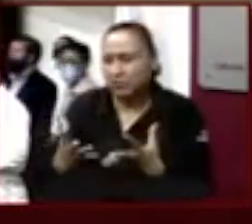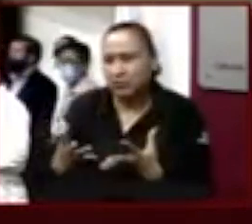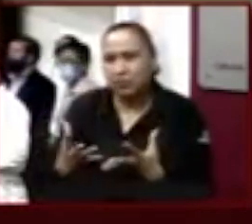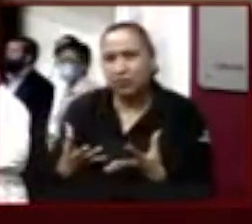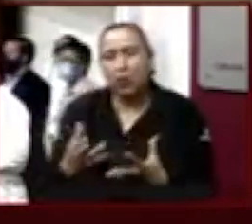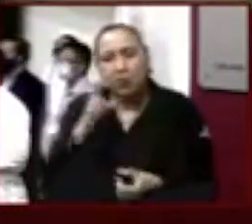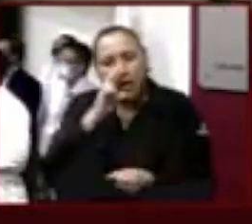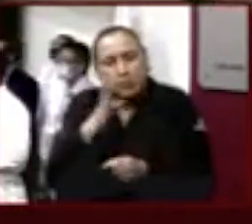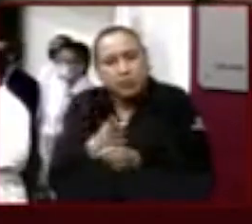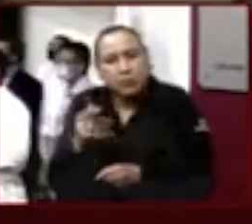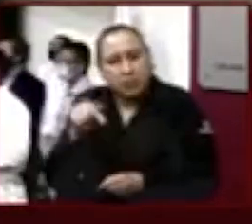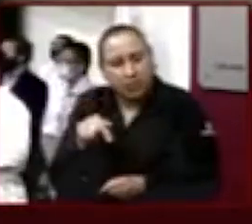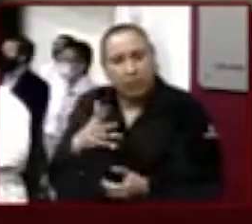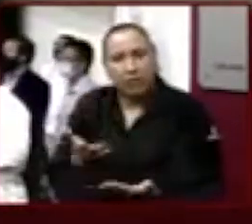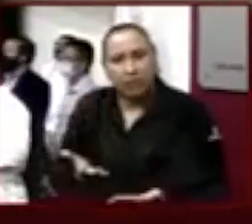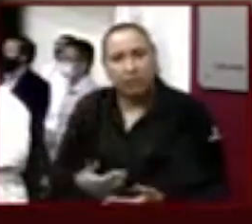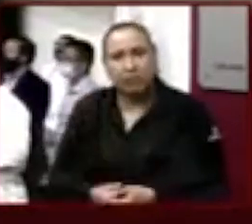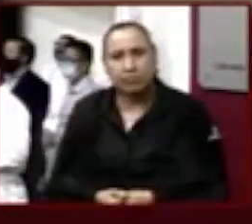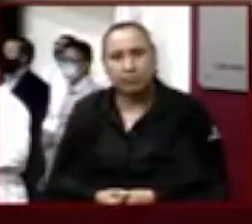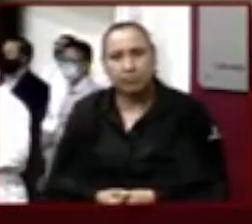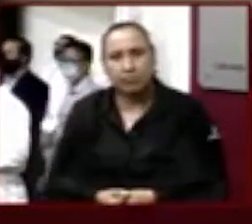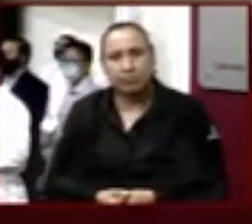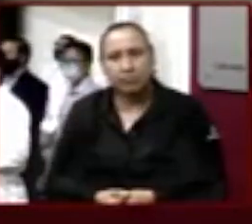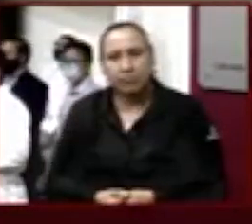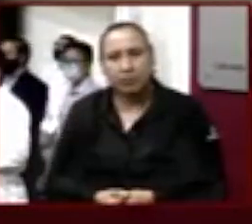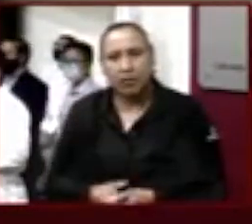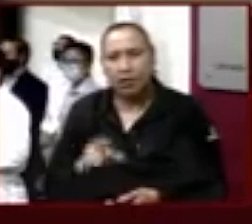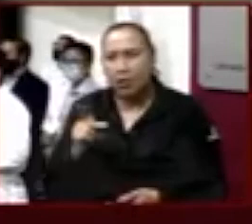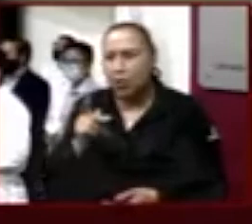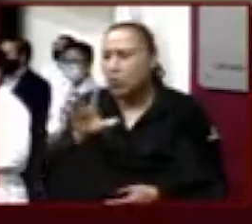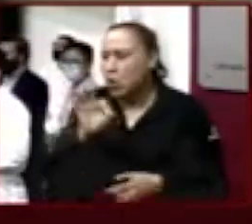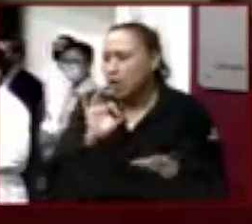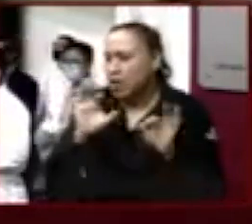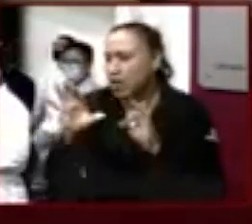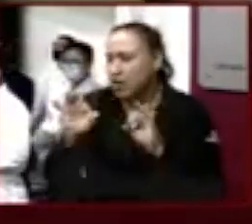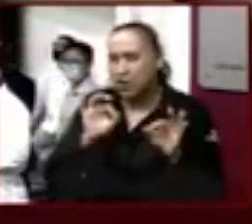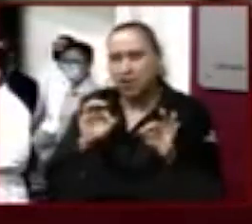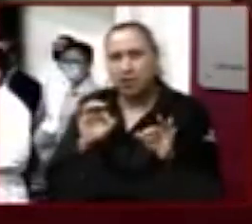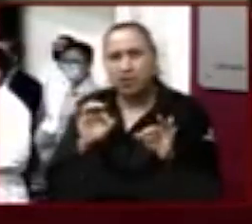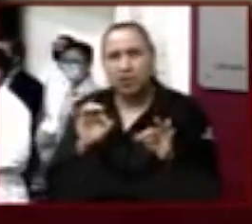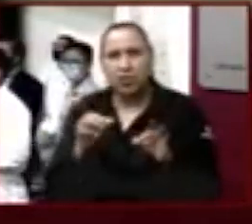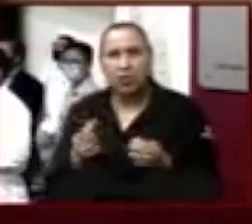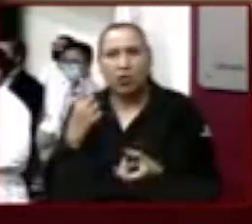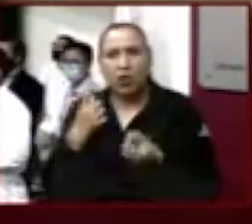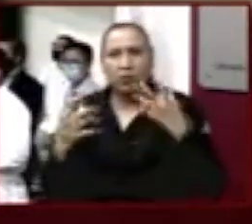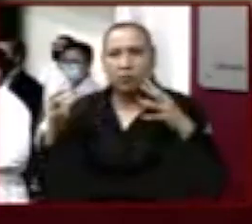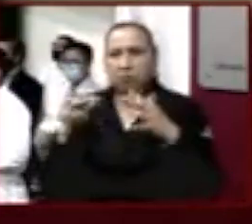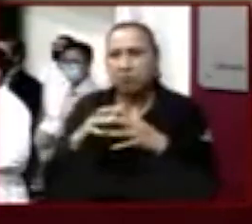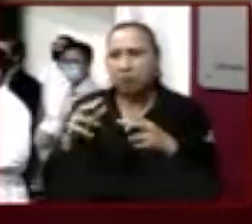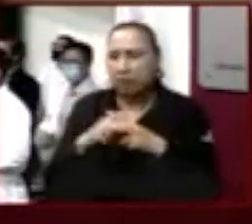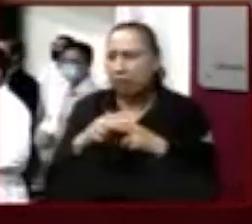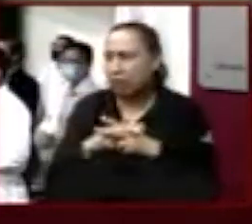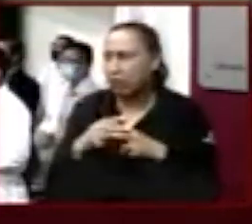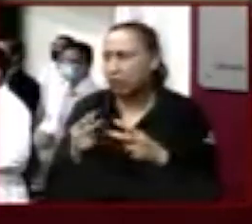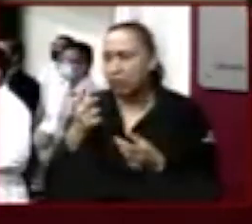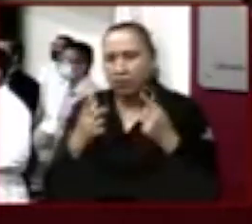gran responsabilidad. El pueblo no eligió pandilleros ni pleiteros, sino que